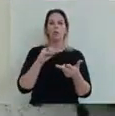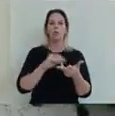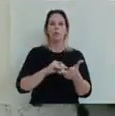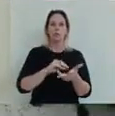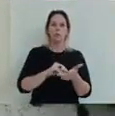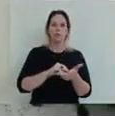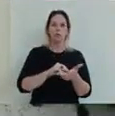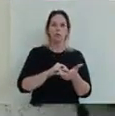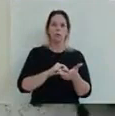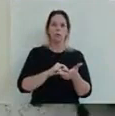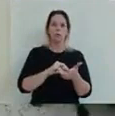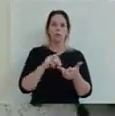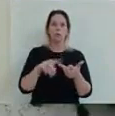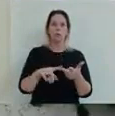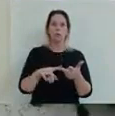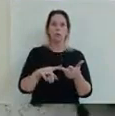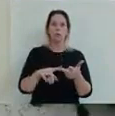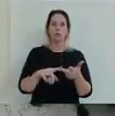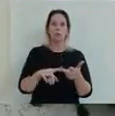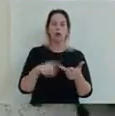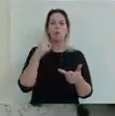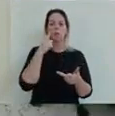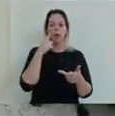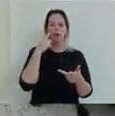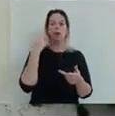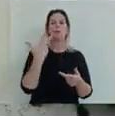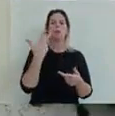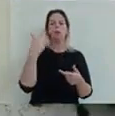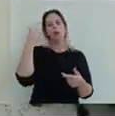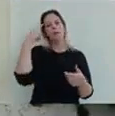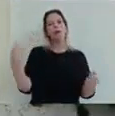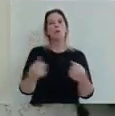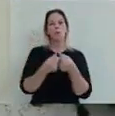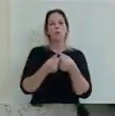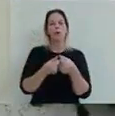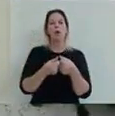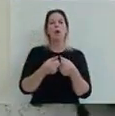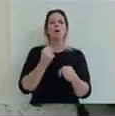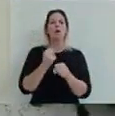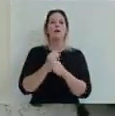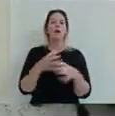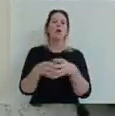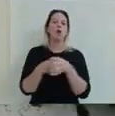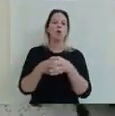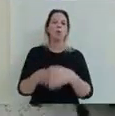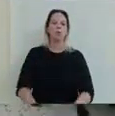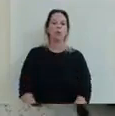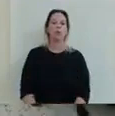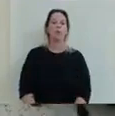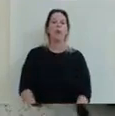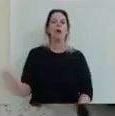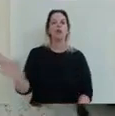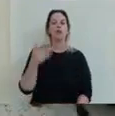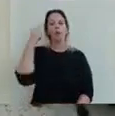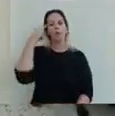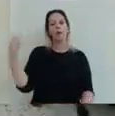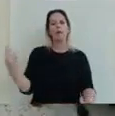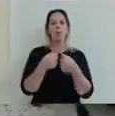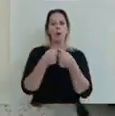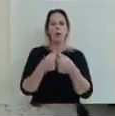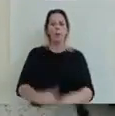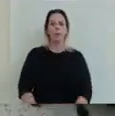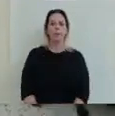su debido tratamiento. Pongo a consideración la moción del concejal Figueredo. Aprobado por unanimidad. Cuarto, resolución